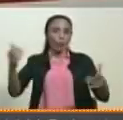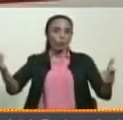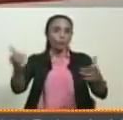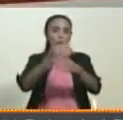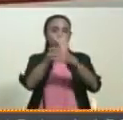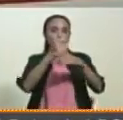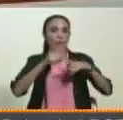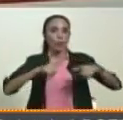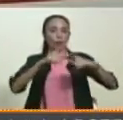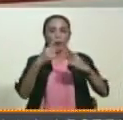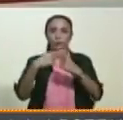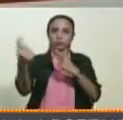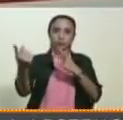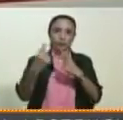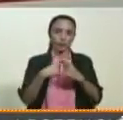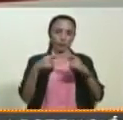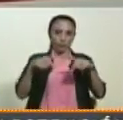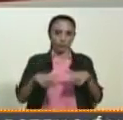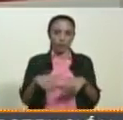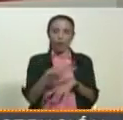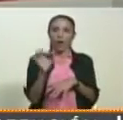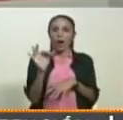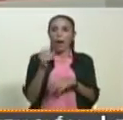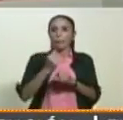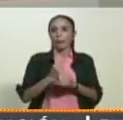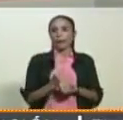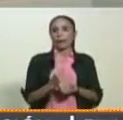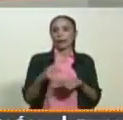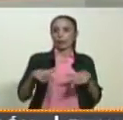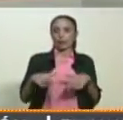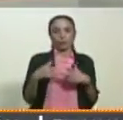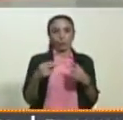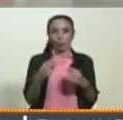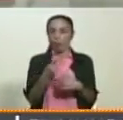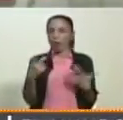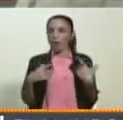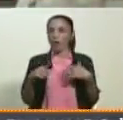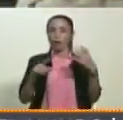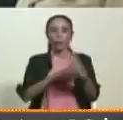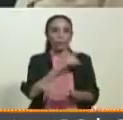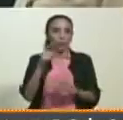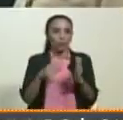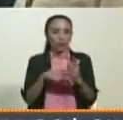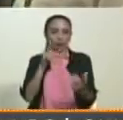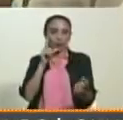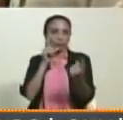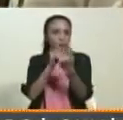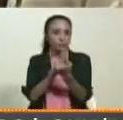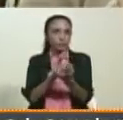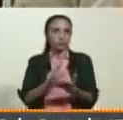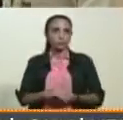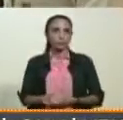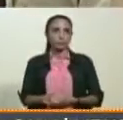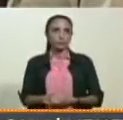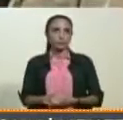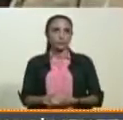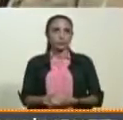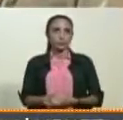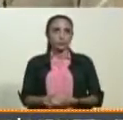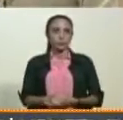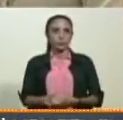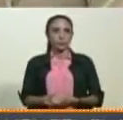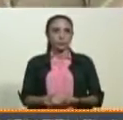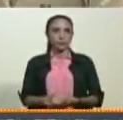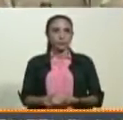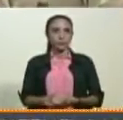sector y traerla para acá. No esperar, ¿verdad? Darle atención integral, de eso se trata. Don Aristóbulo Isture. Bueno, primero que todo hay